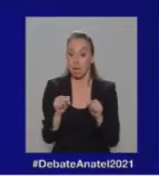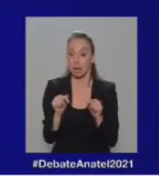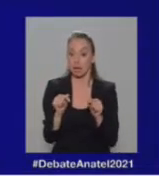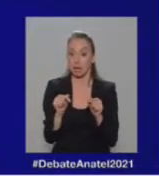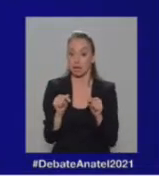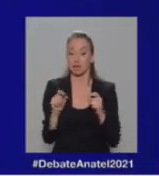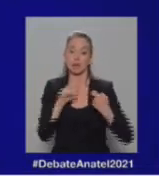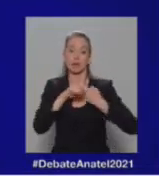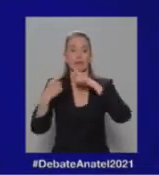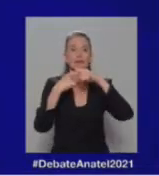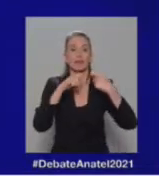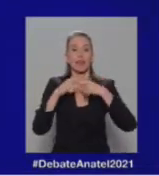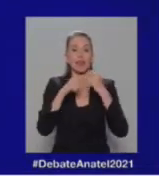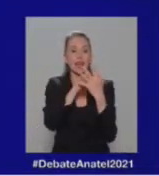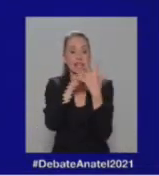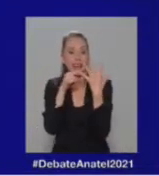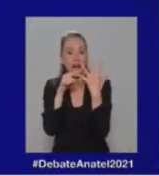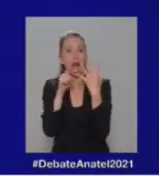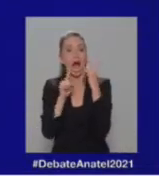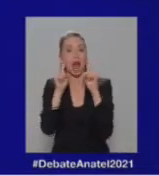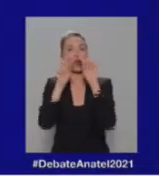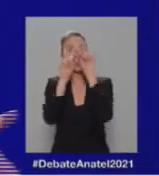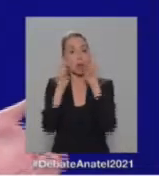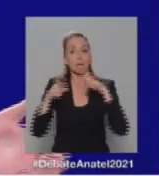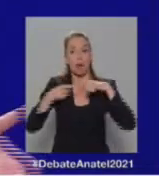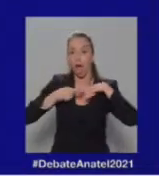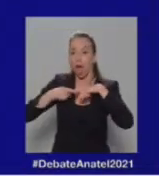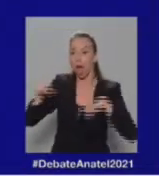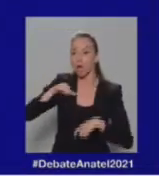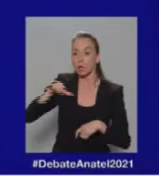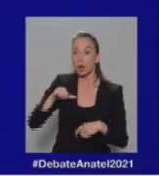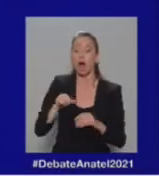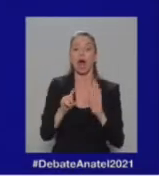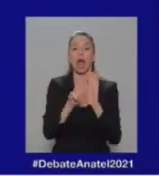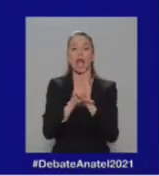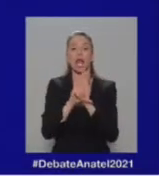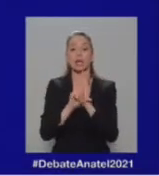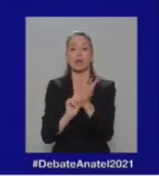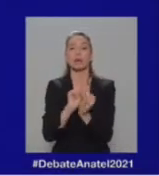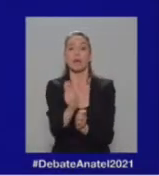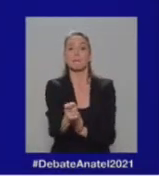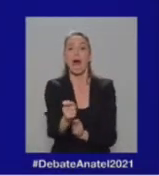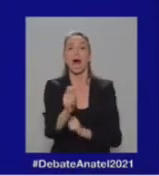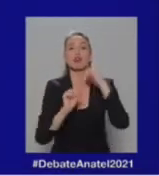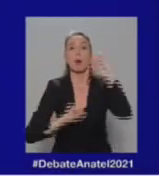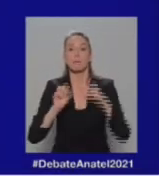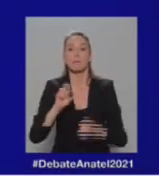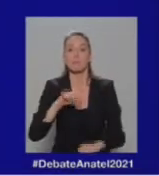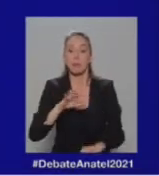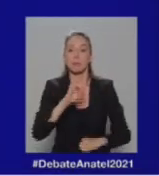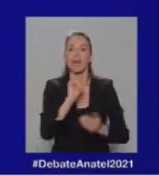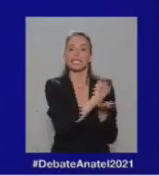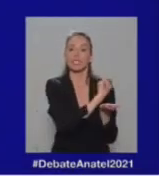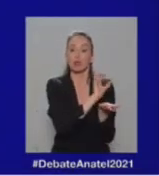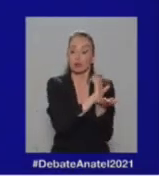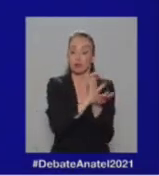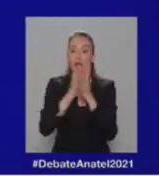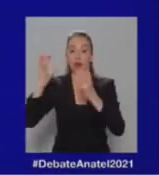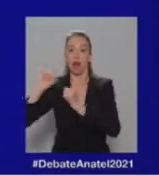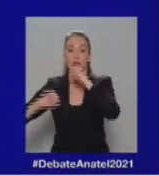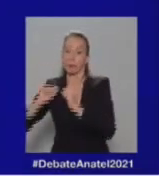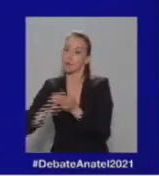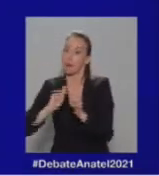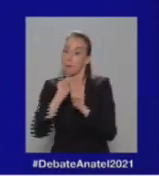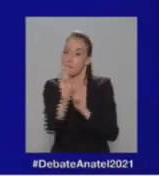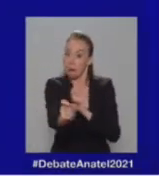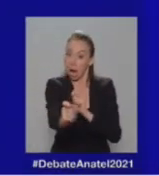para manifestarse adecuadamente, no se van a poder reunir. Otro que habló también fue Eduardo Artés, algunas ideas que fueron